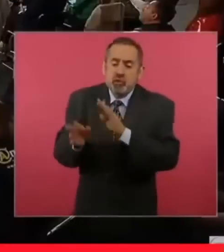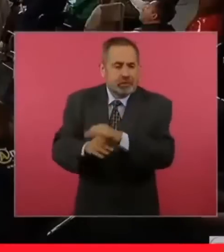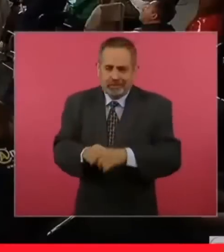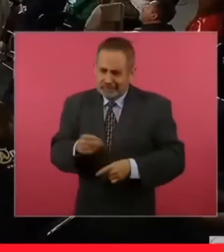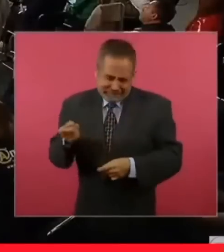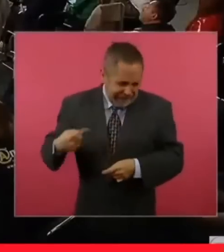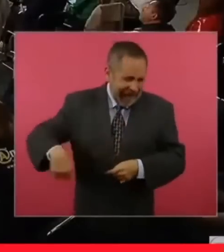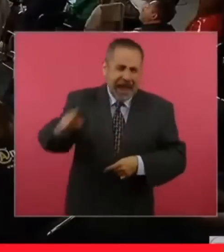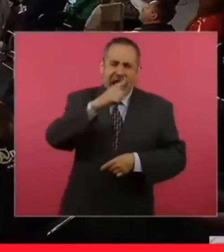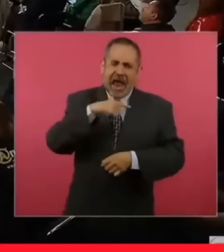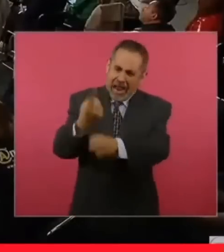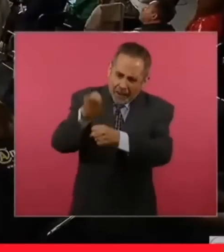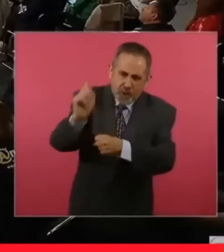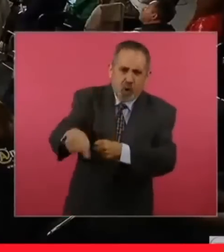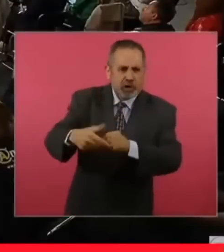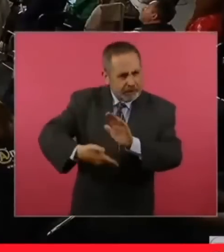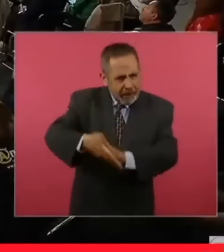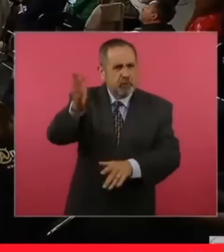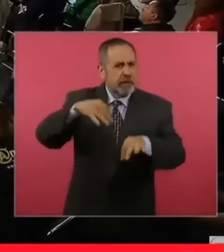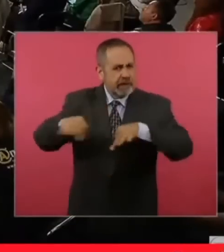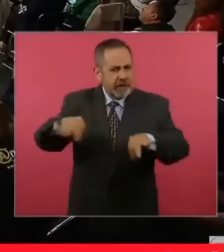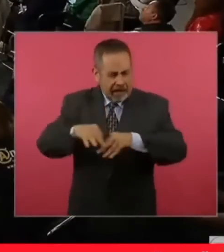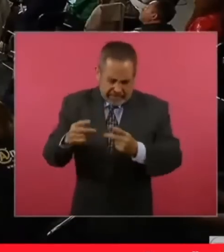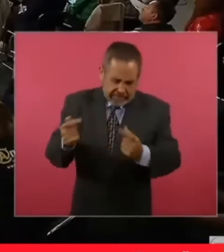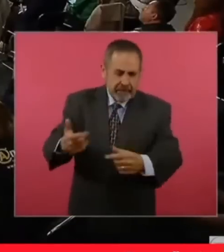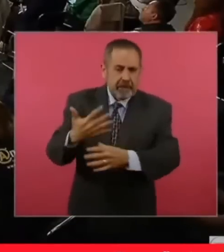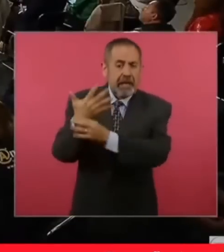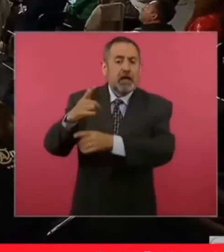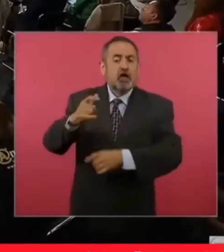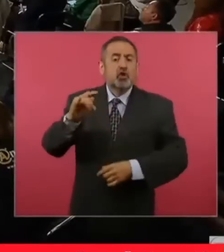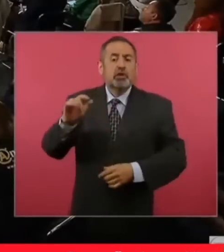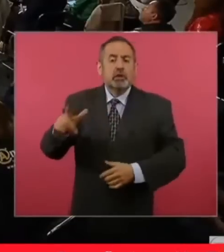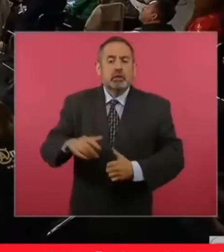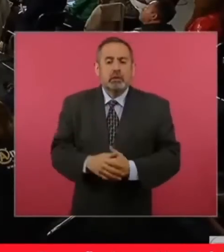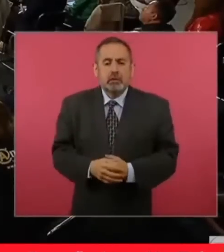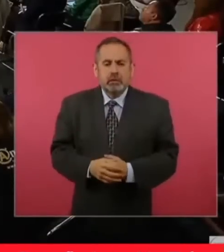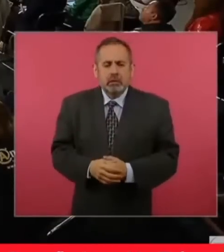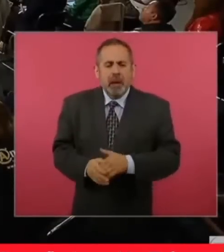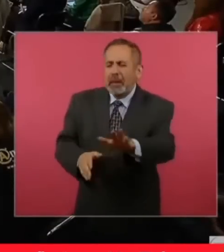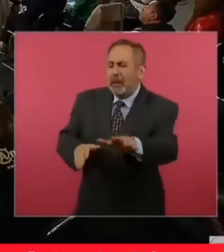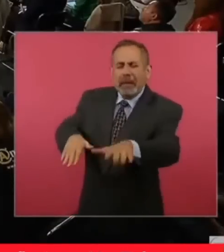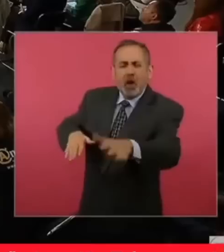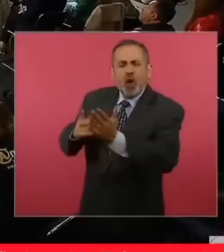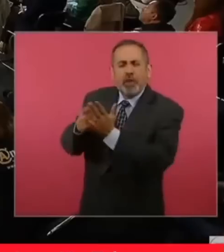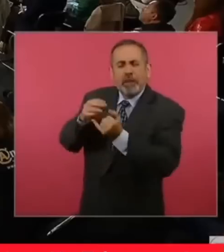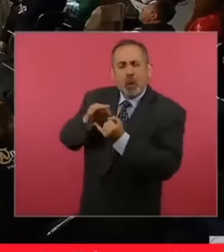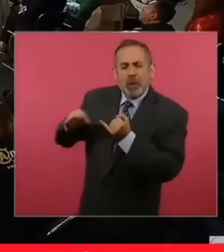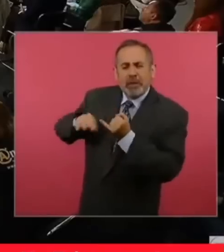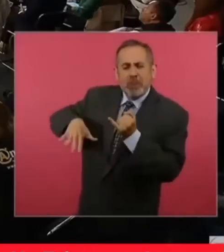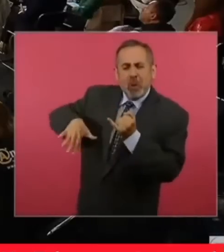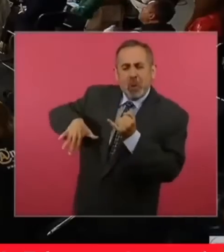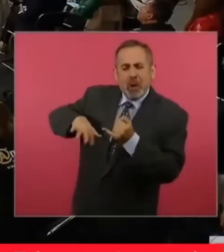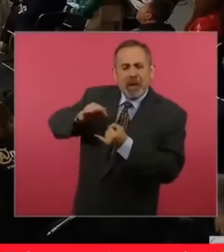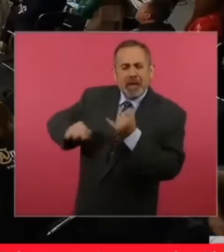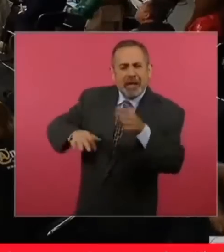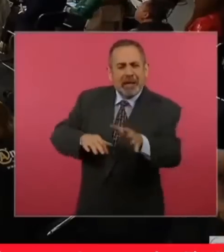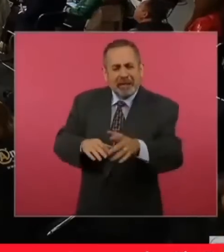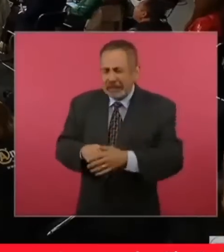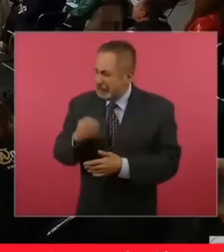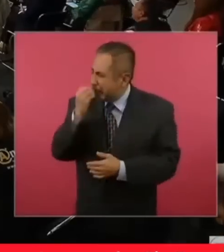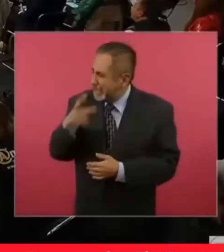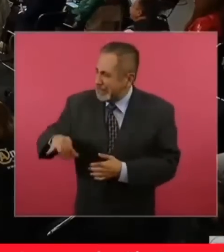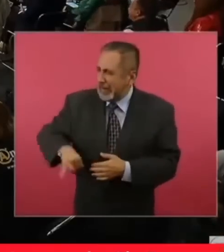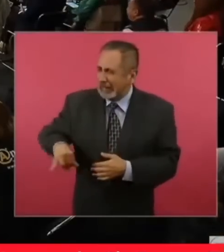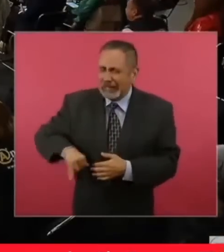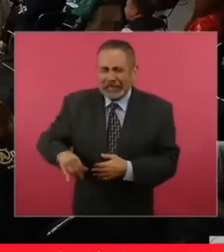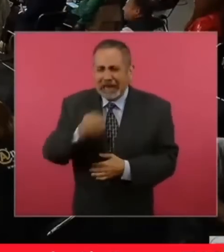trabajar, cabrones, como dice Xóchitl. A ver, repite eso último. Eso está interesante.